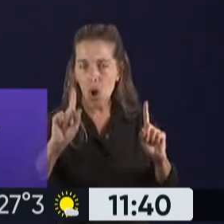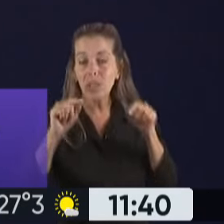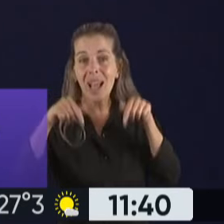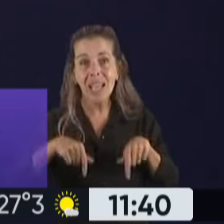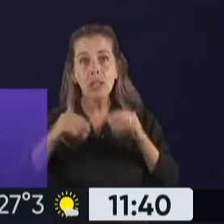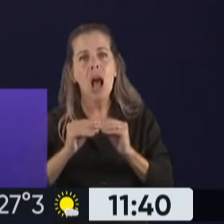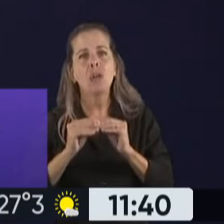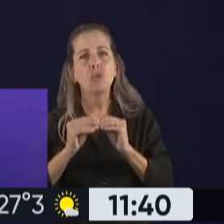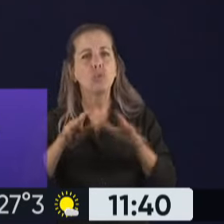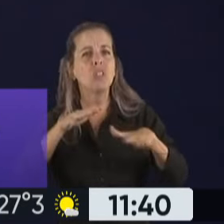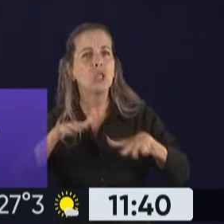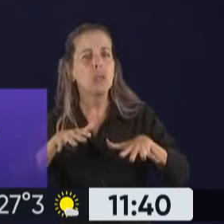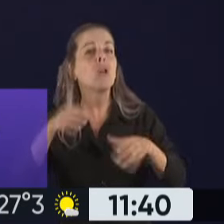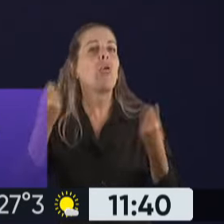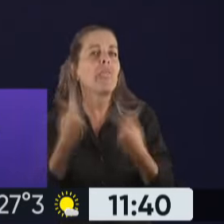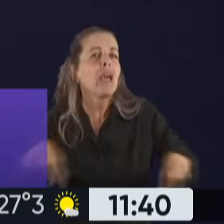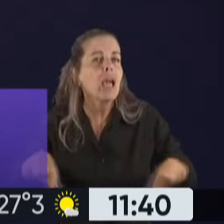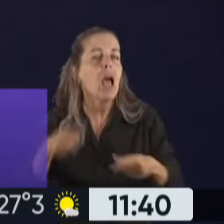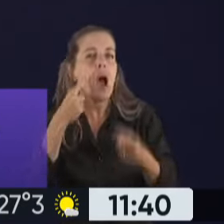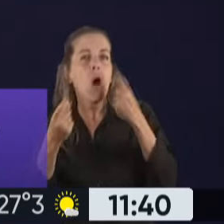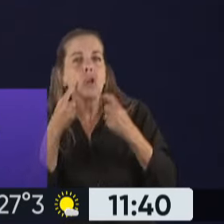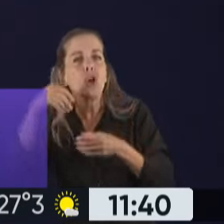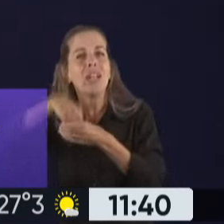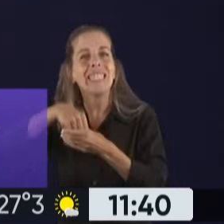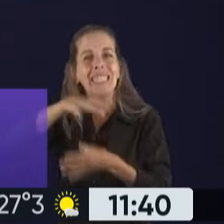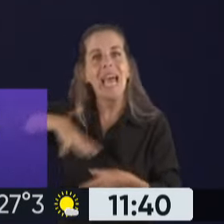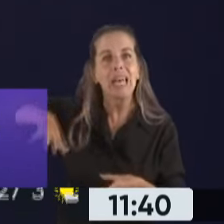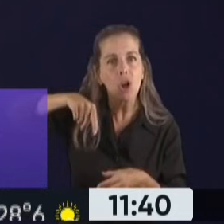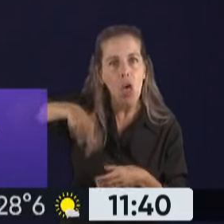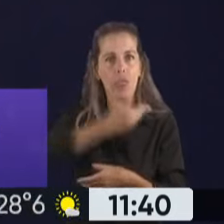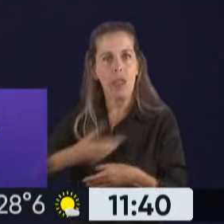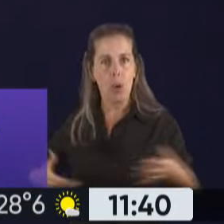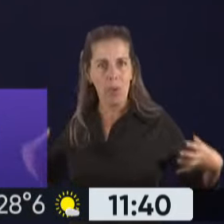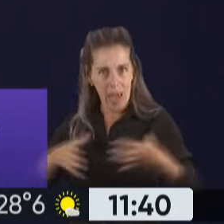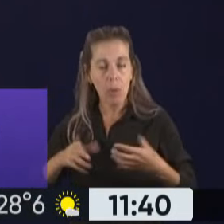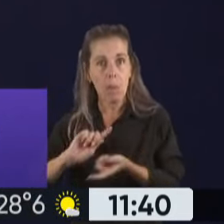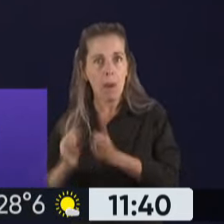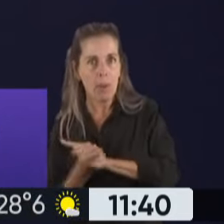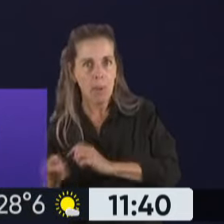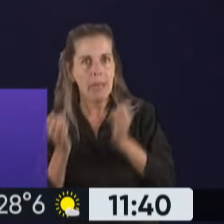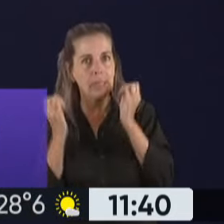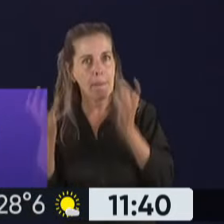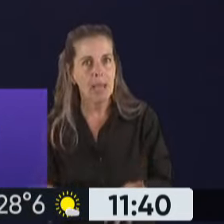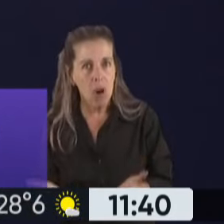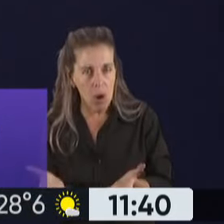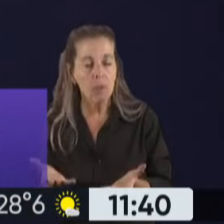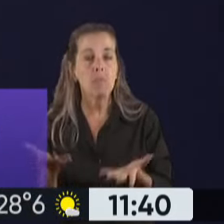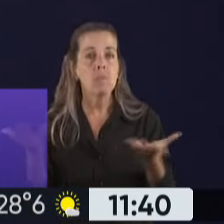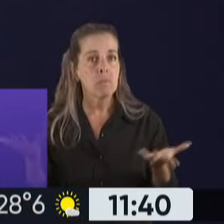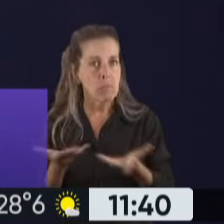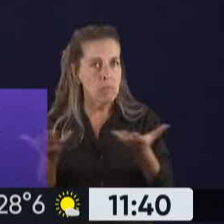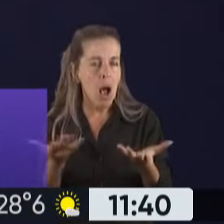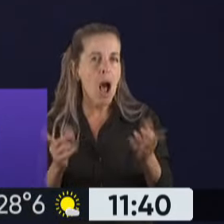o de administración interna que vamos a cambiar para no solo hacerlo más eficiente sino para eliminar cualquier tipo